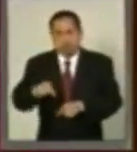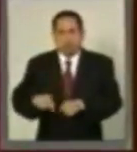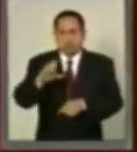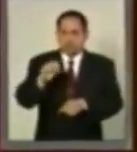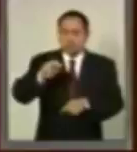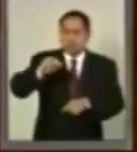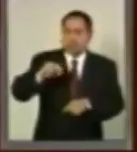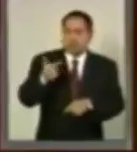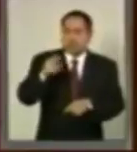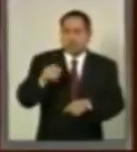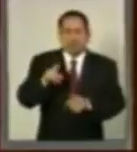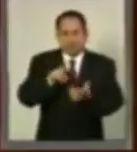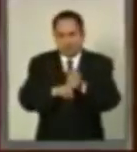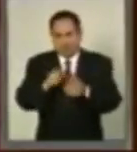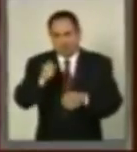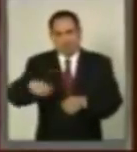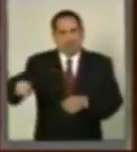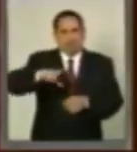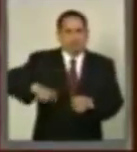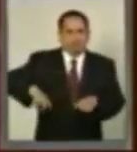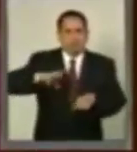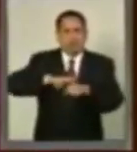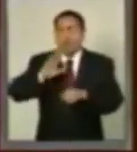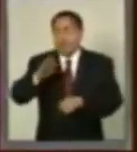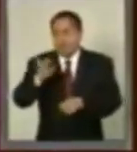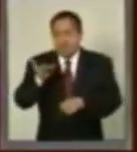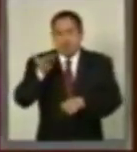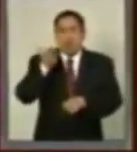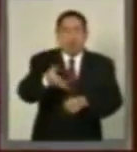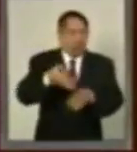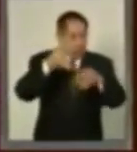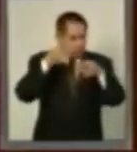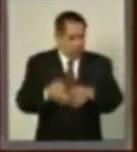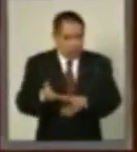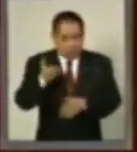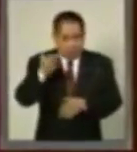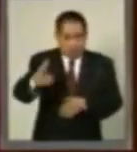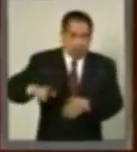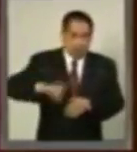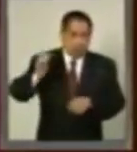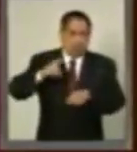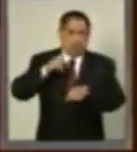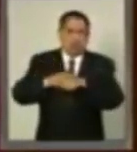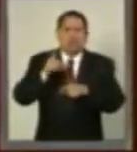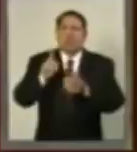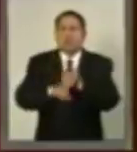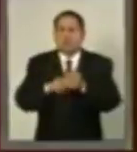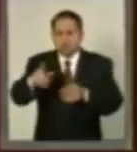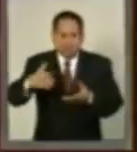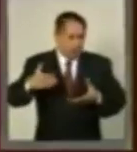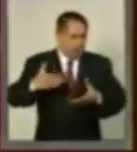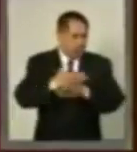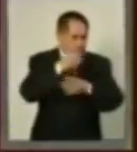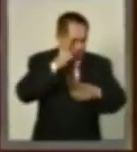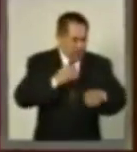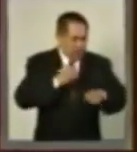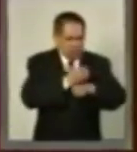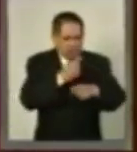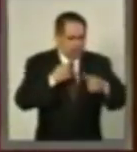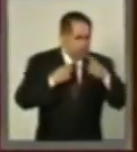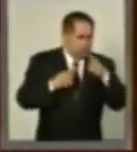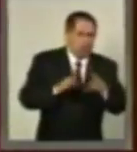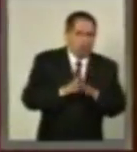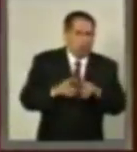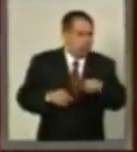y lo saben, los gobernadores han solicitado formalmente al gobierno federal que intervenga en sus estados